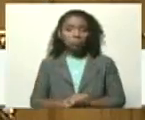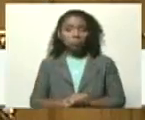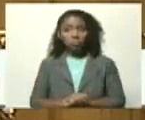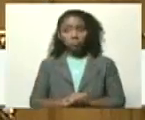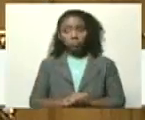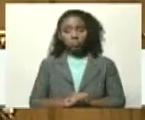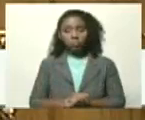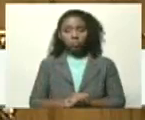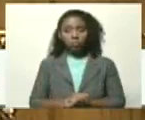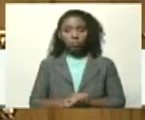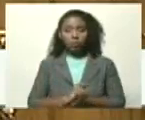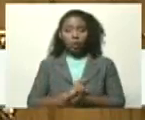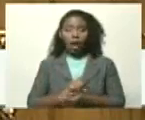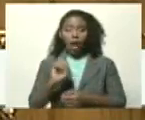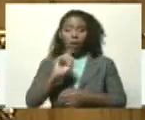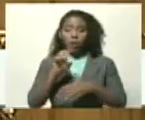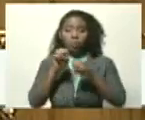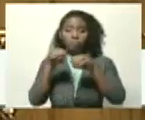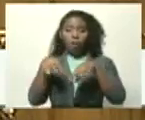a lo que no renunciaron.